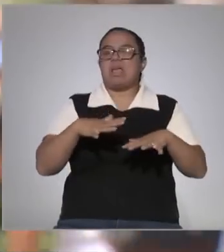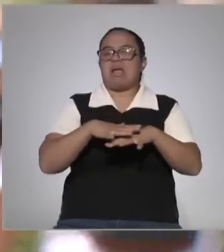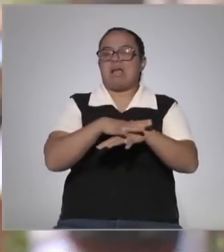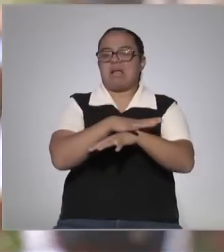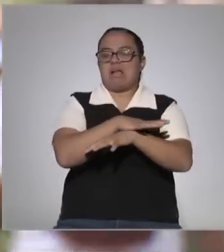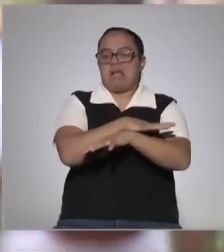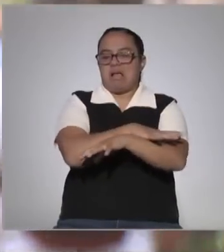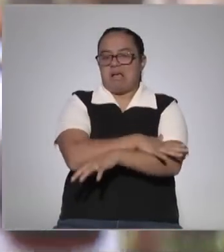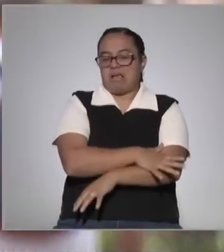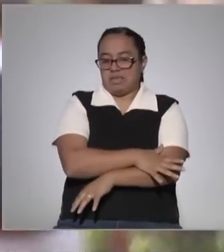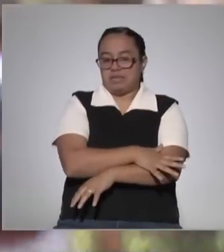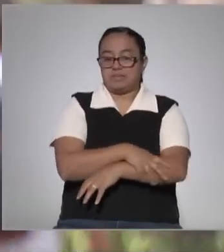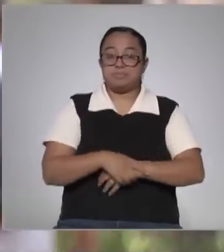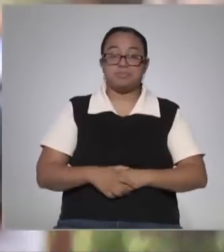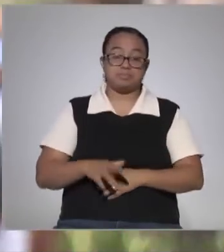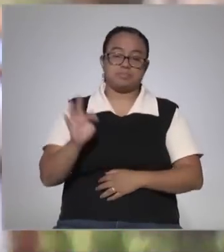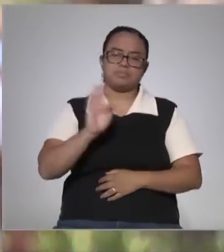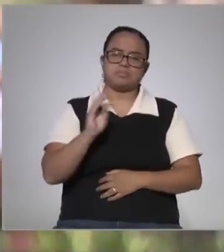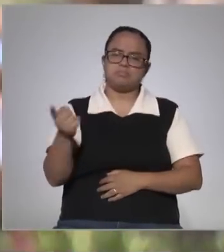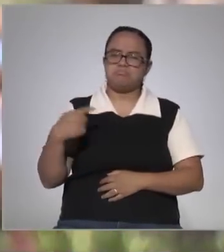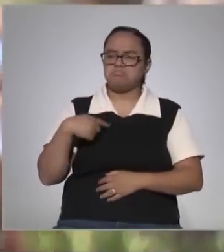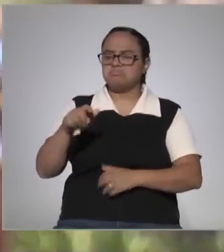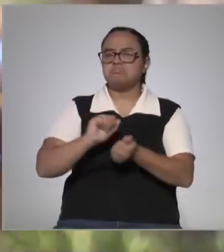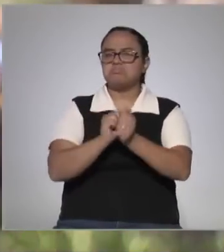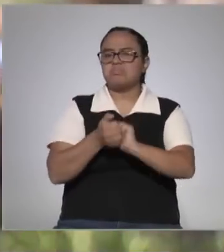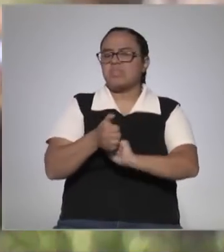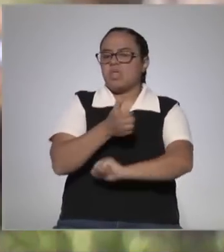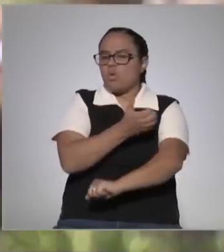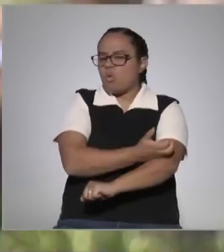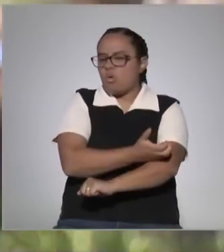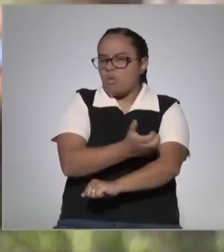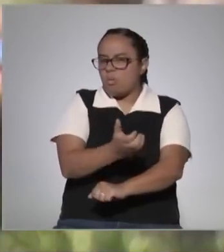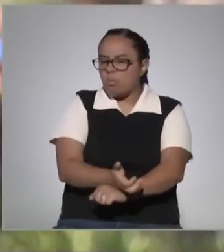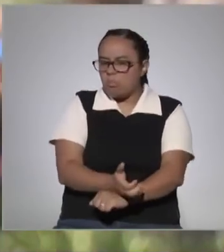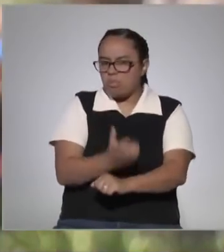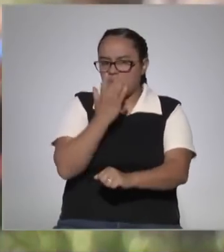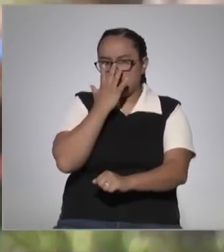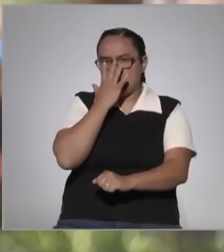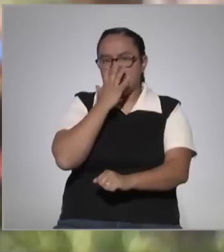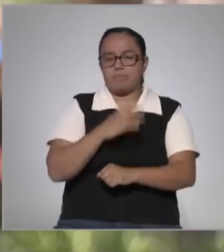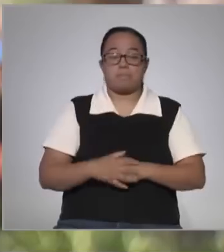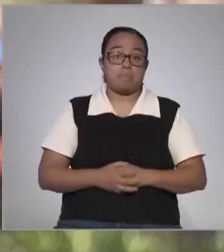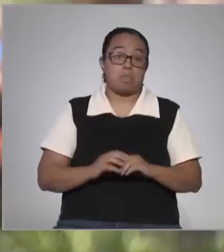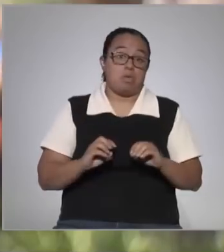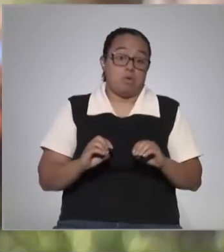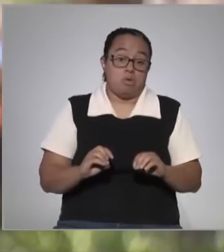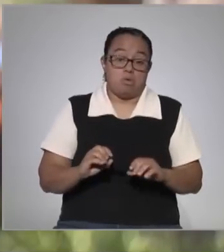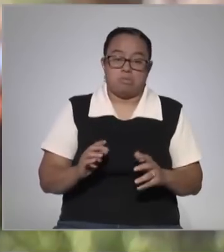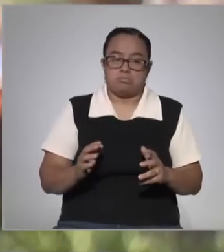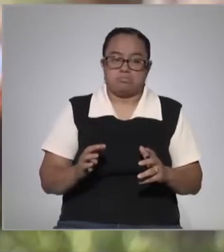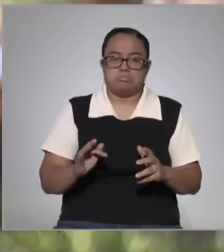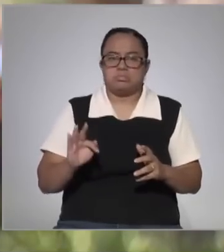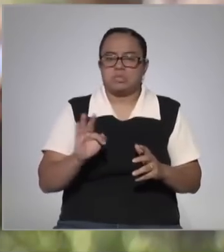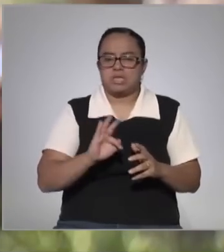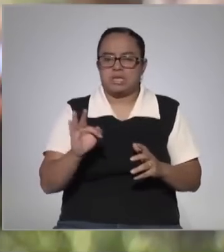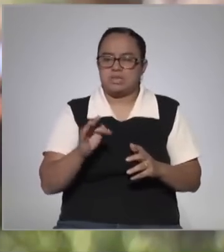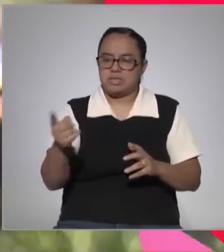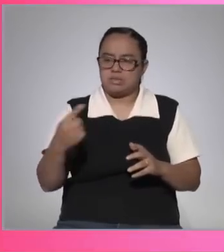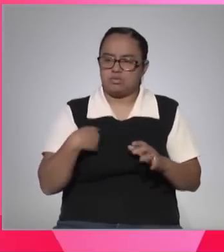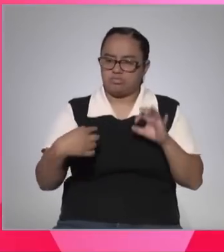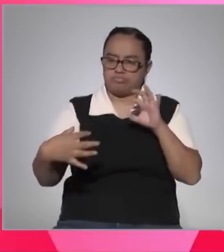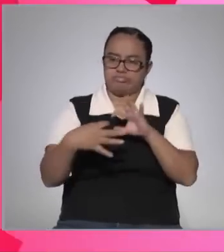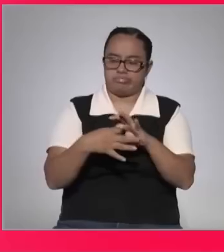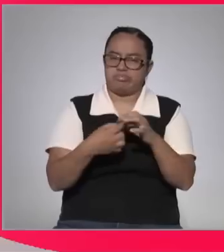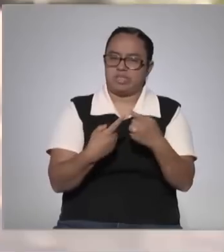como un compañerismo, a lo mejor, pues sí, entablar lazos